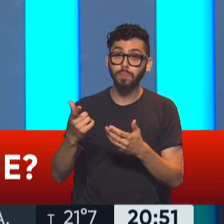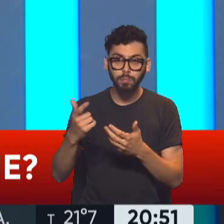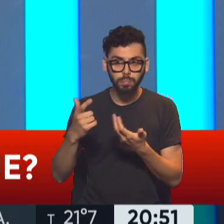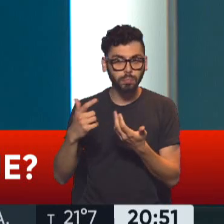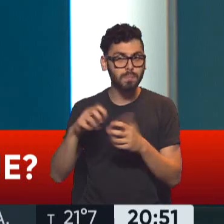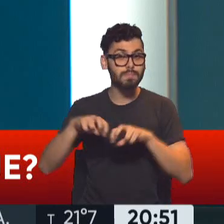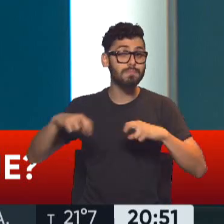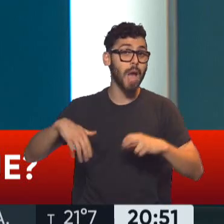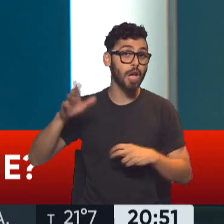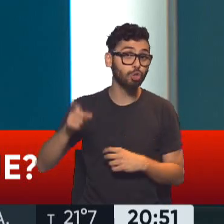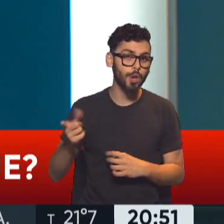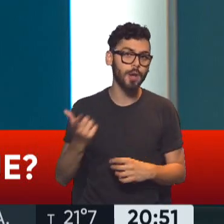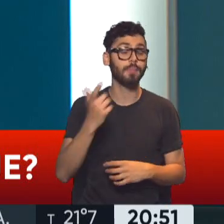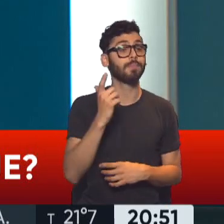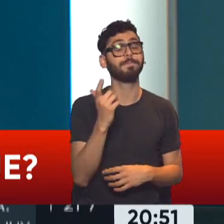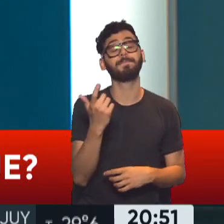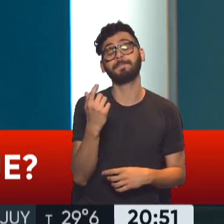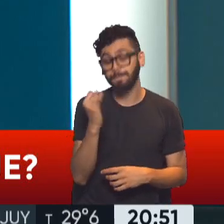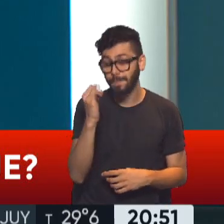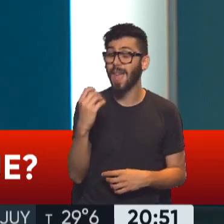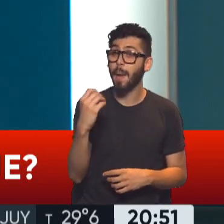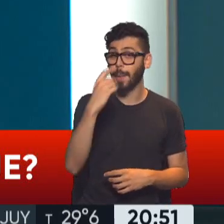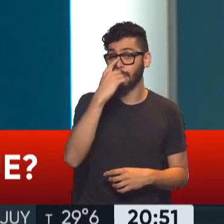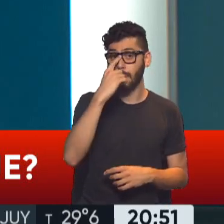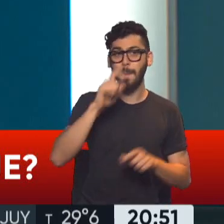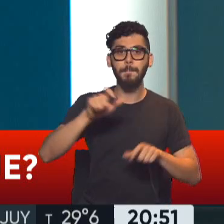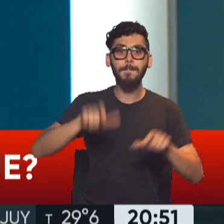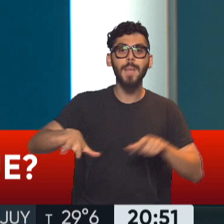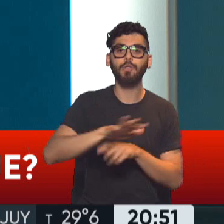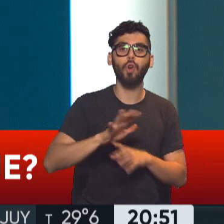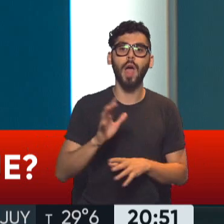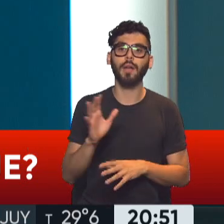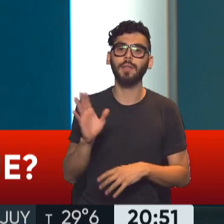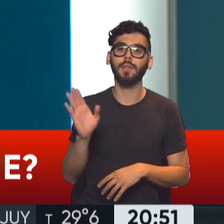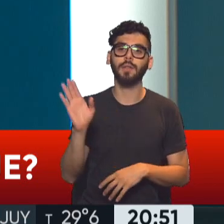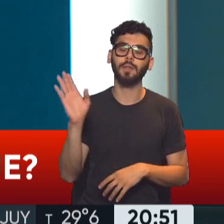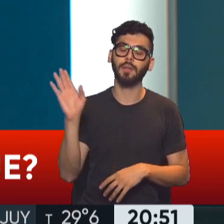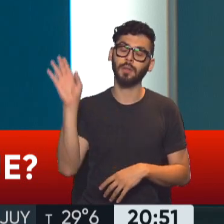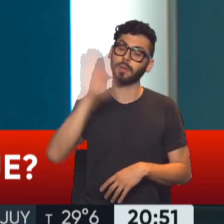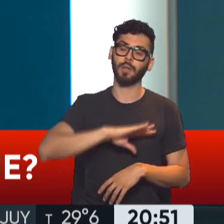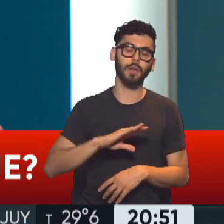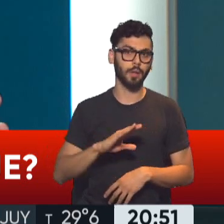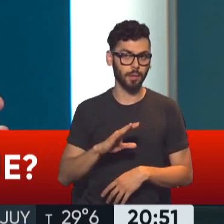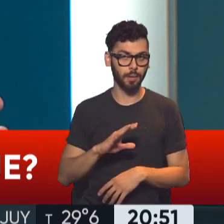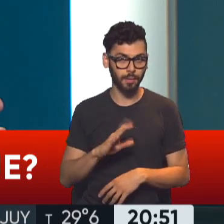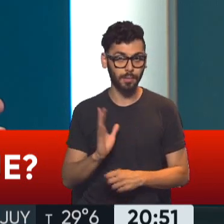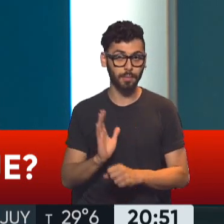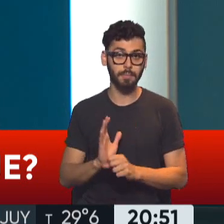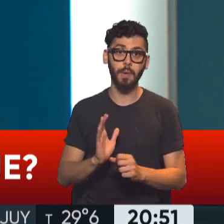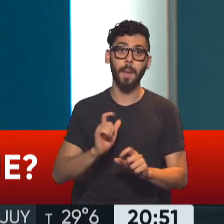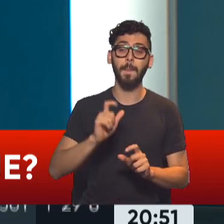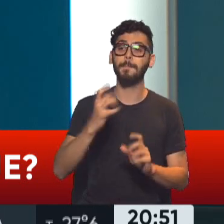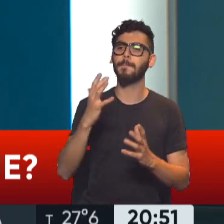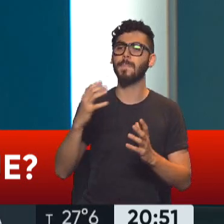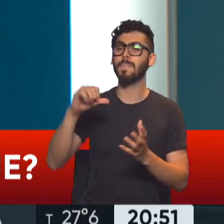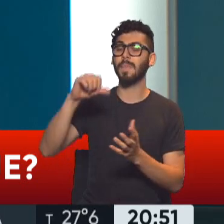mayoría. Bueno, lo que pasó es que la gente probablemente se confió, ¿no es cierto? Y más de la mitad no fue a votar. Y